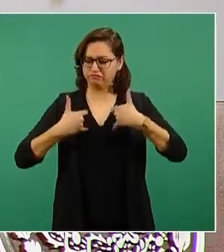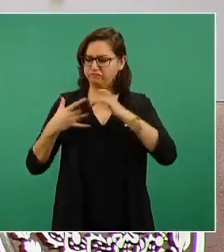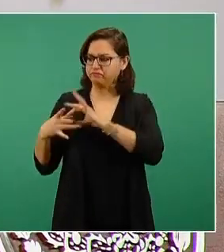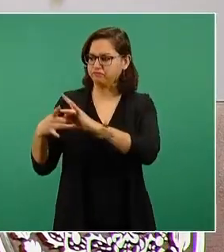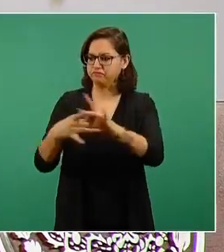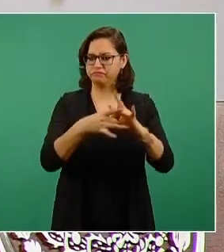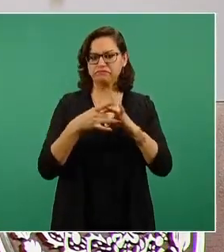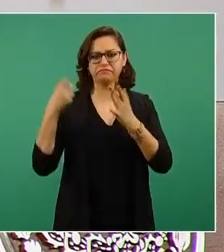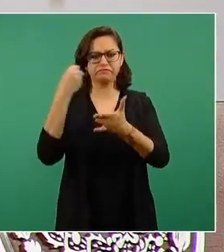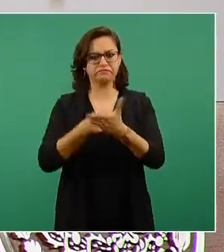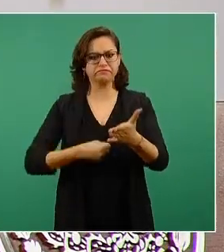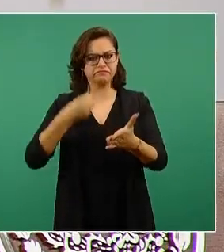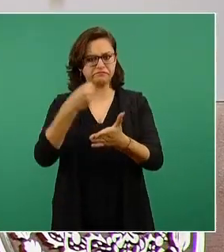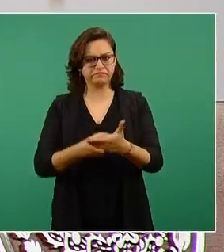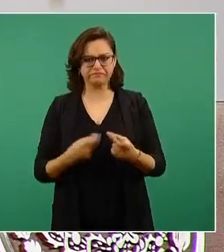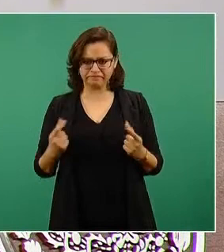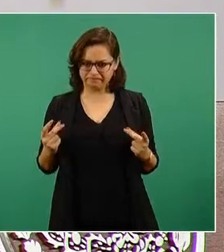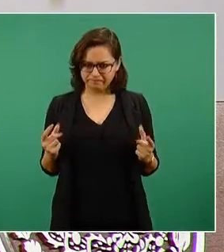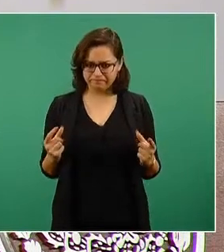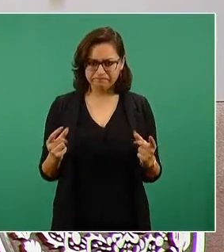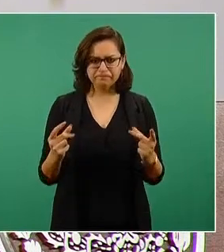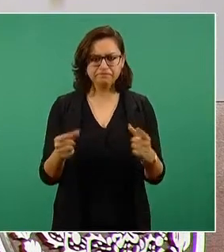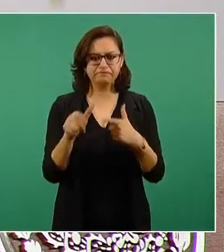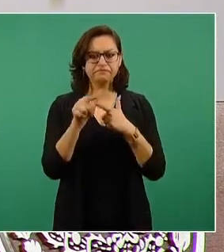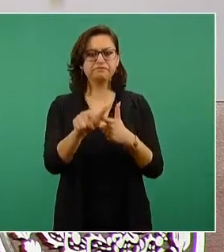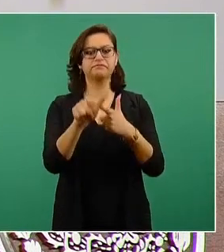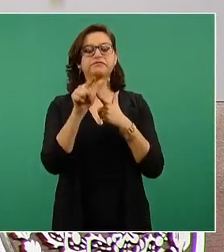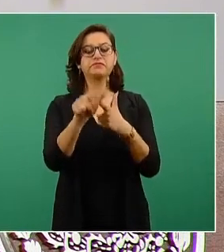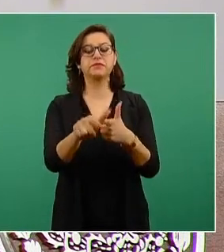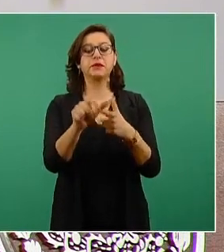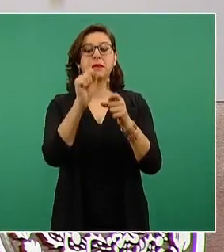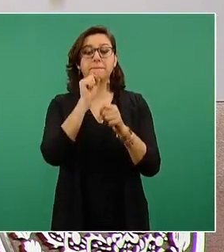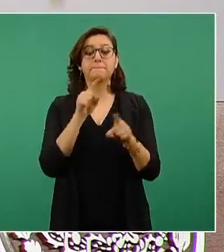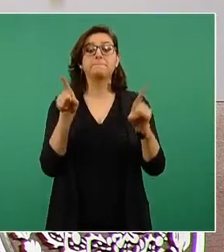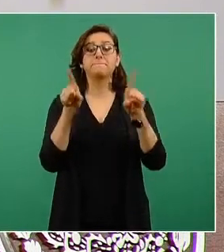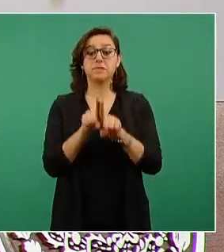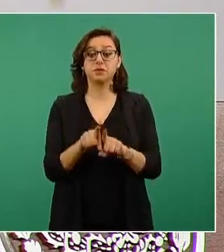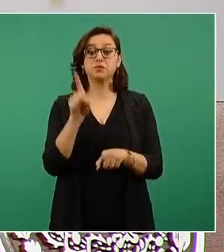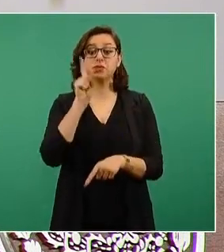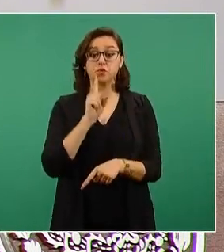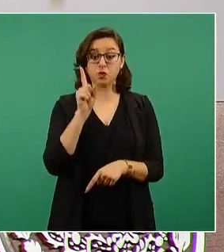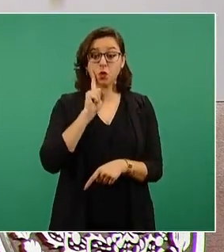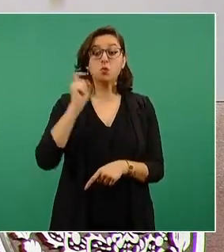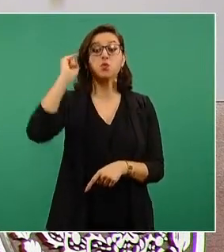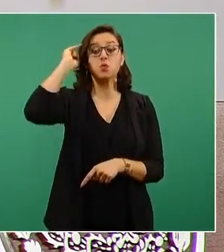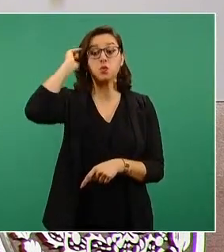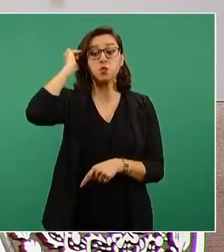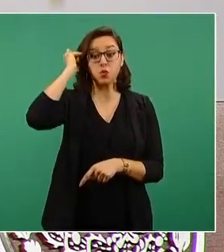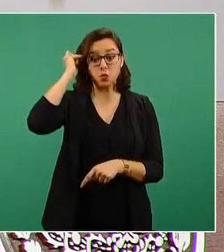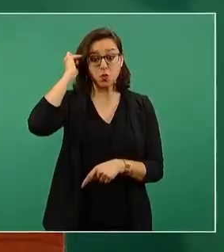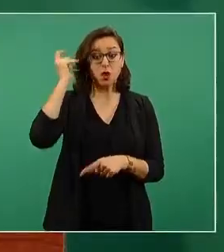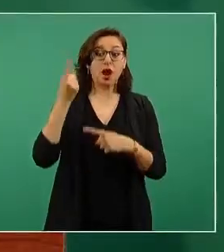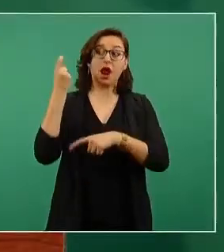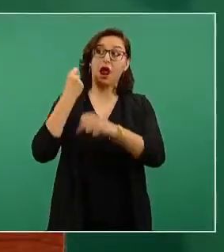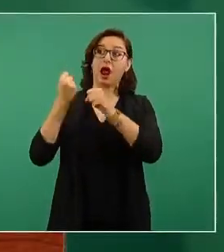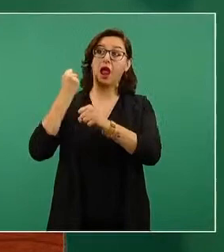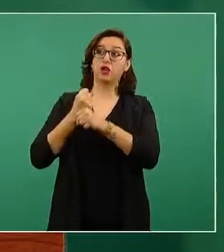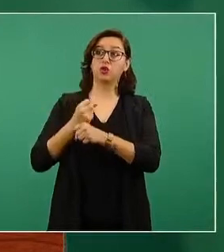y activas. También quisiera hacer mención a las mujeres indígenas que estuvieron en ese momento en Beijing en el